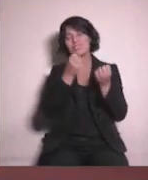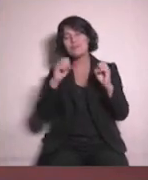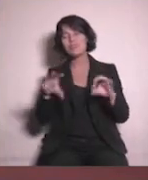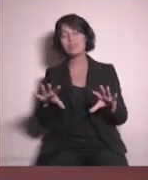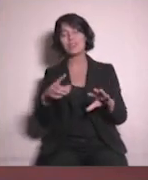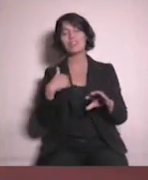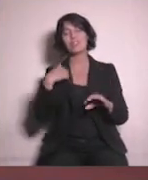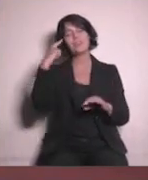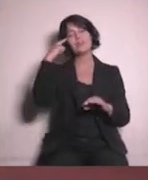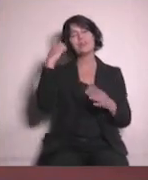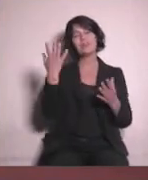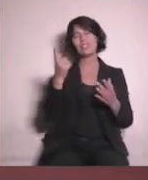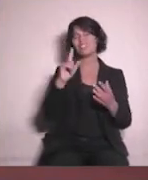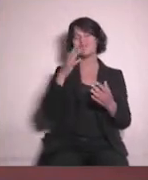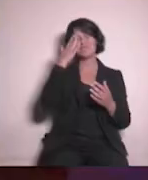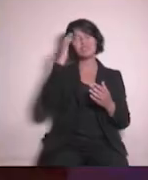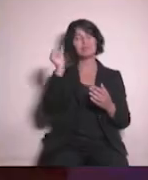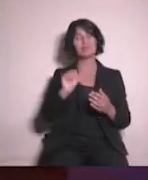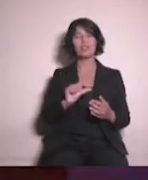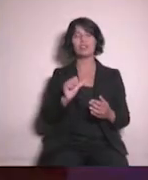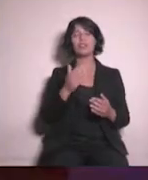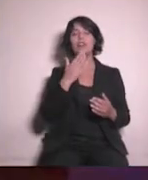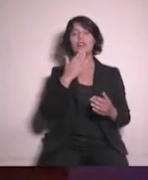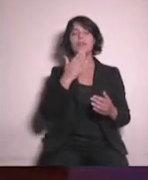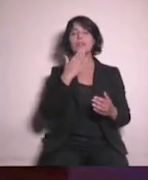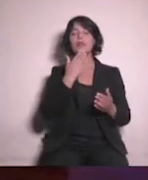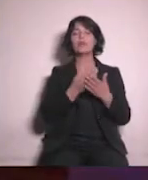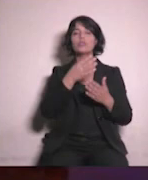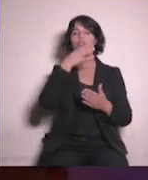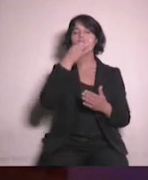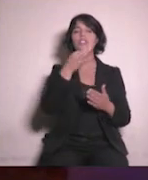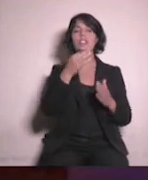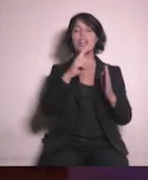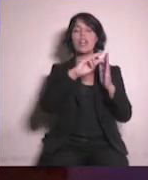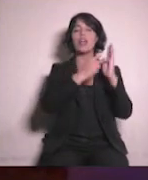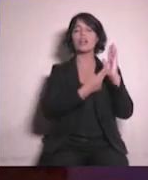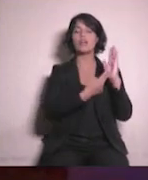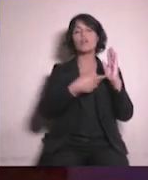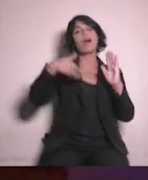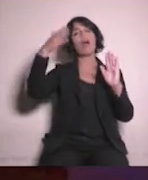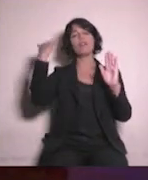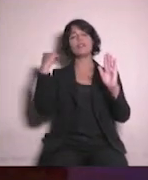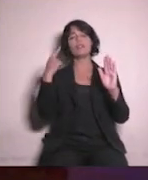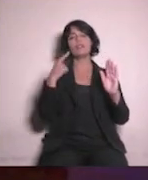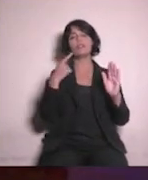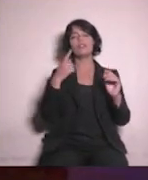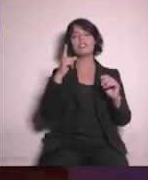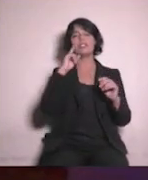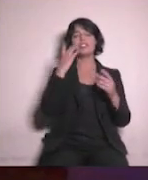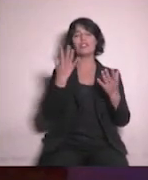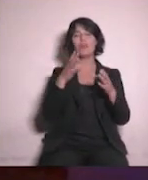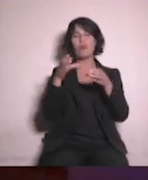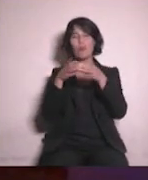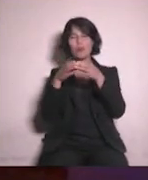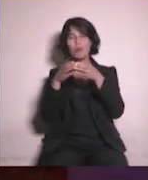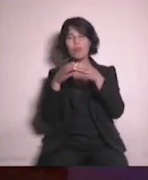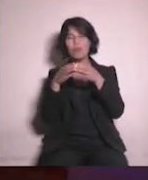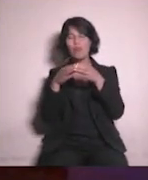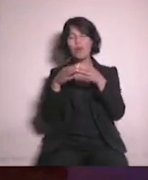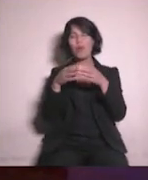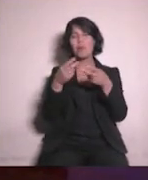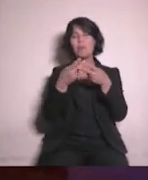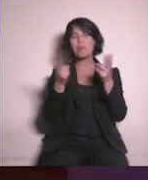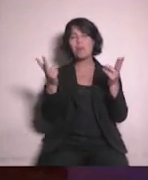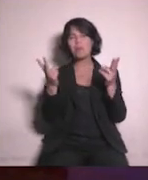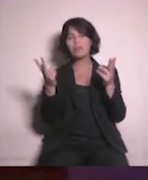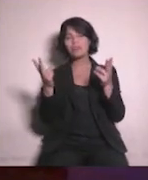Nos parece pésimo, por ejemplo, lo que venía en la propuesta de la reforma anterior de tener un monopolio estatal, público, un ente